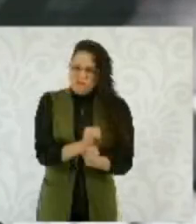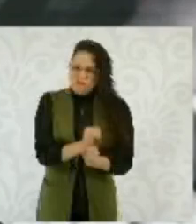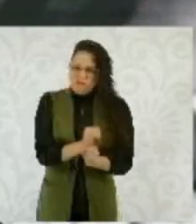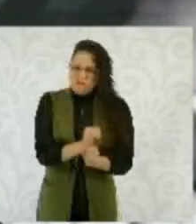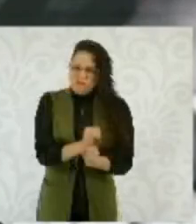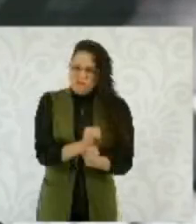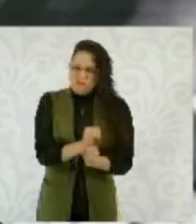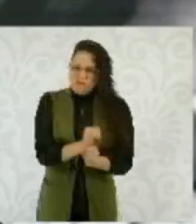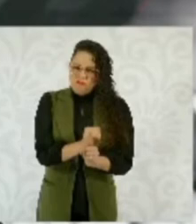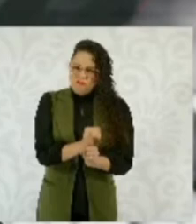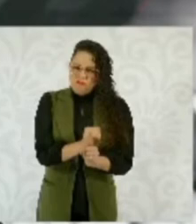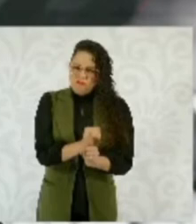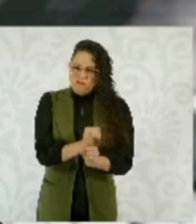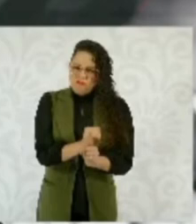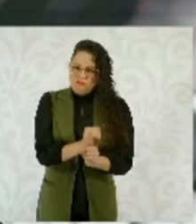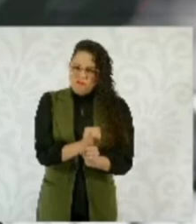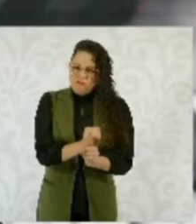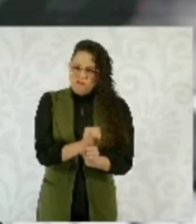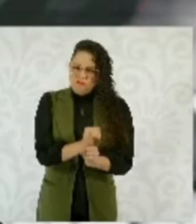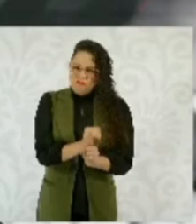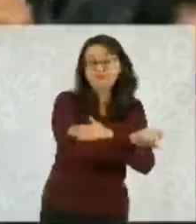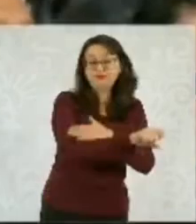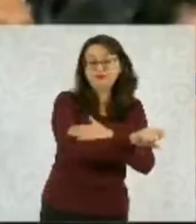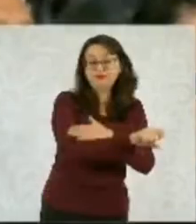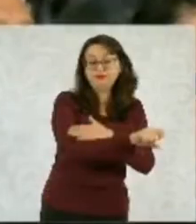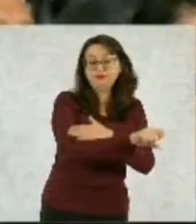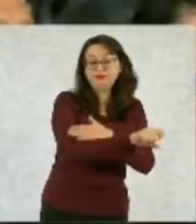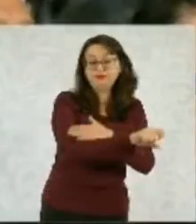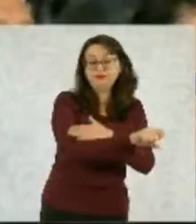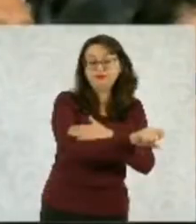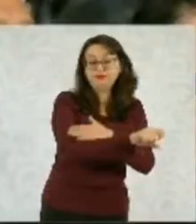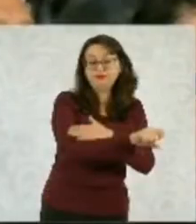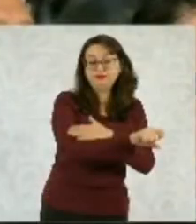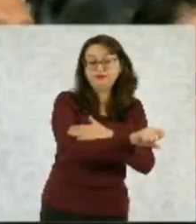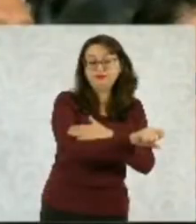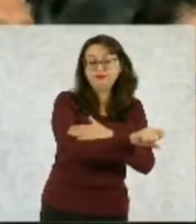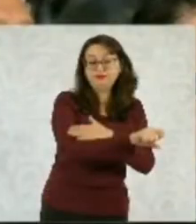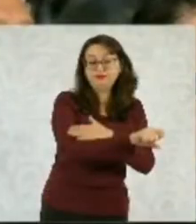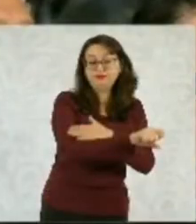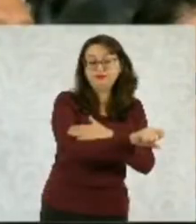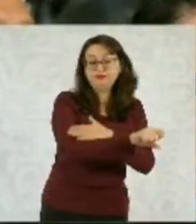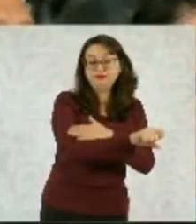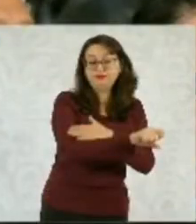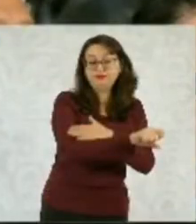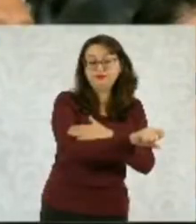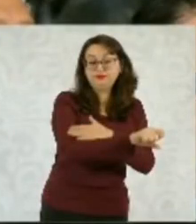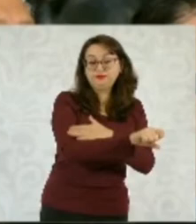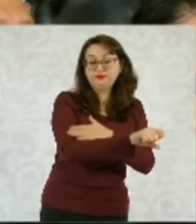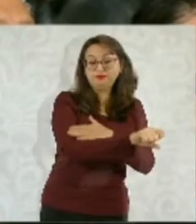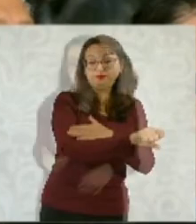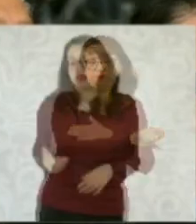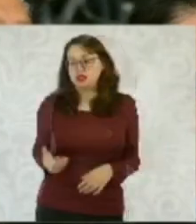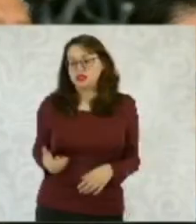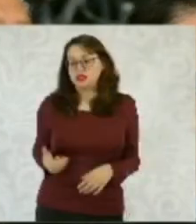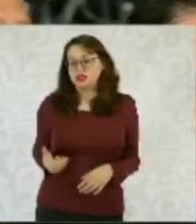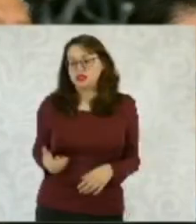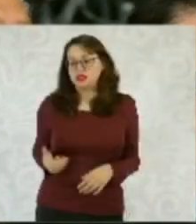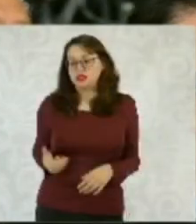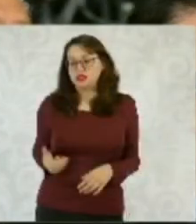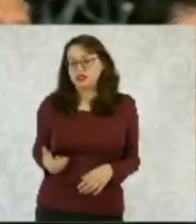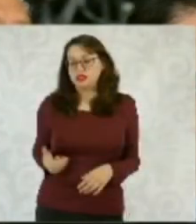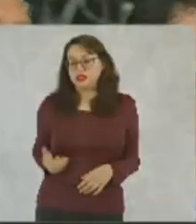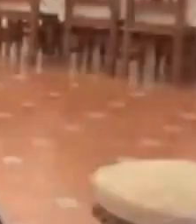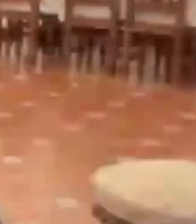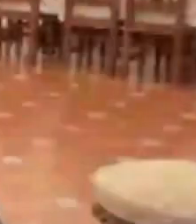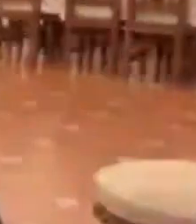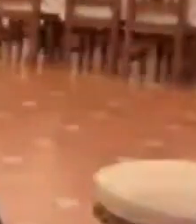le está diciendo mentirosa a la corresponsal. Yo quiero nuevamente aclarar, aquí no